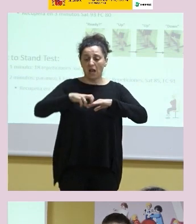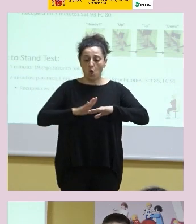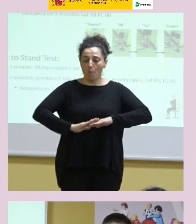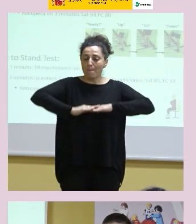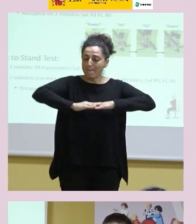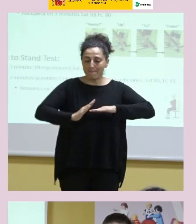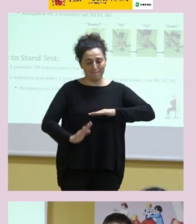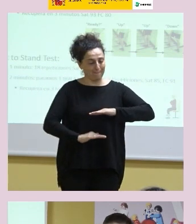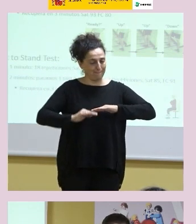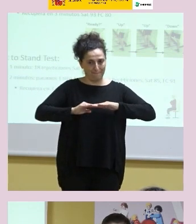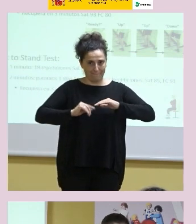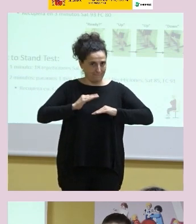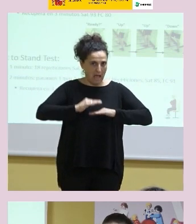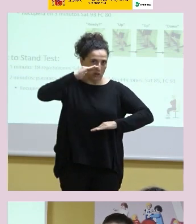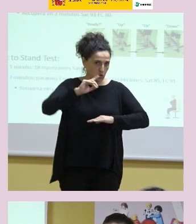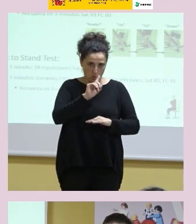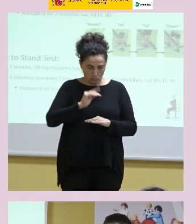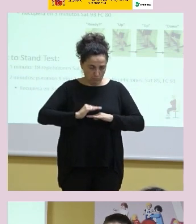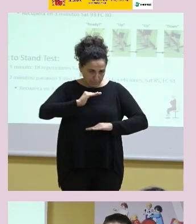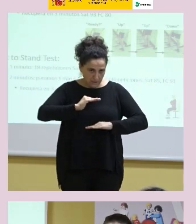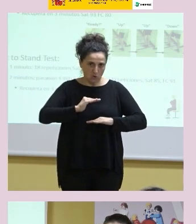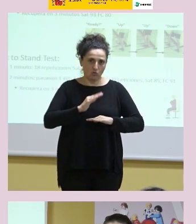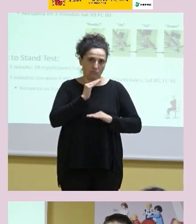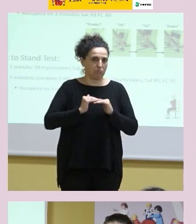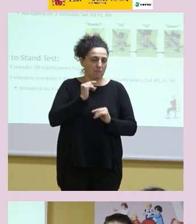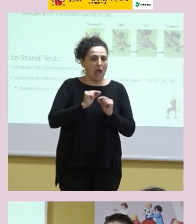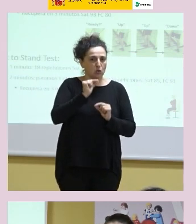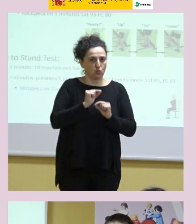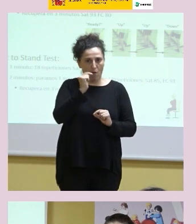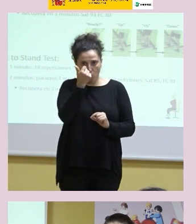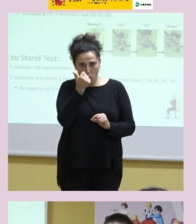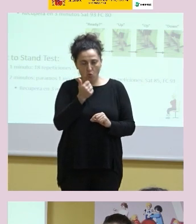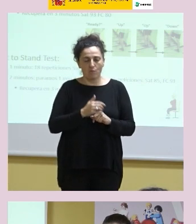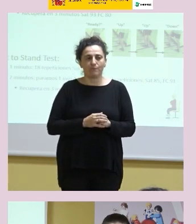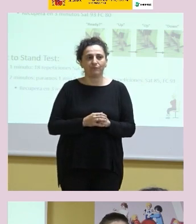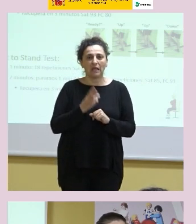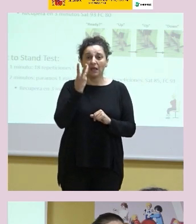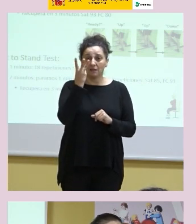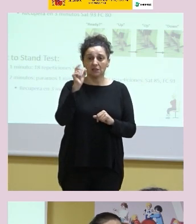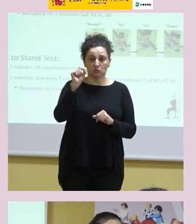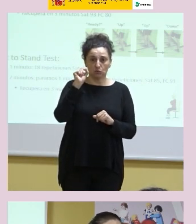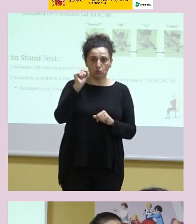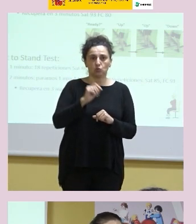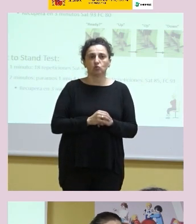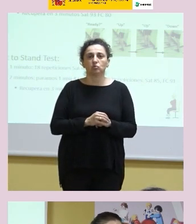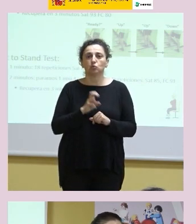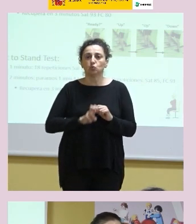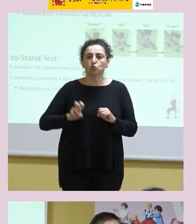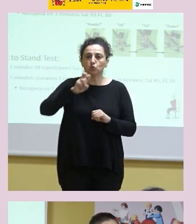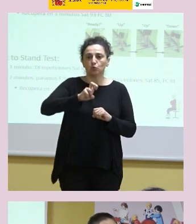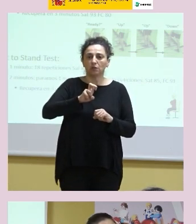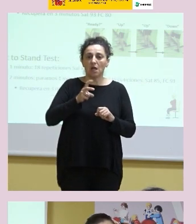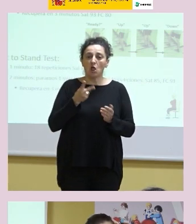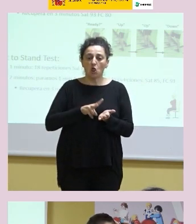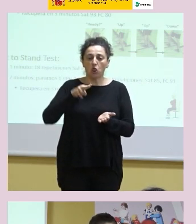el paciente precisaba de no tener mucha altura. Realizamos durante 3 minutos subir los 2 pies a